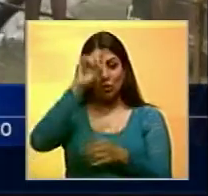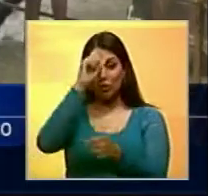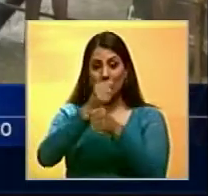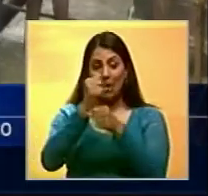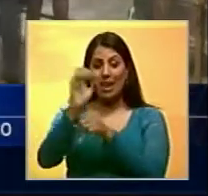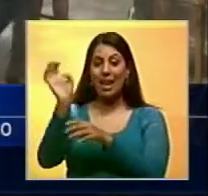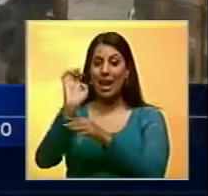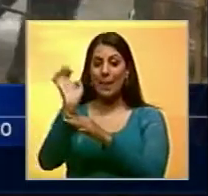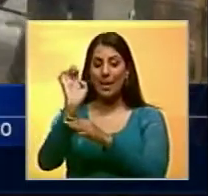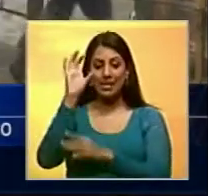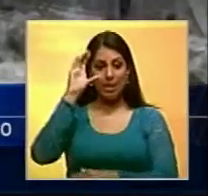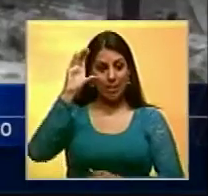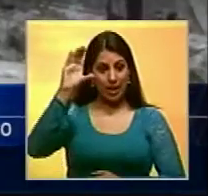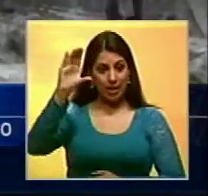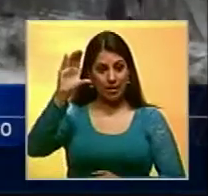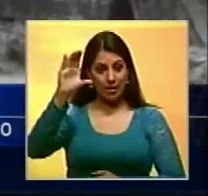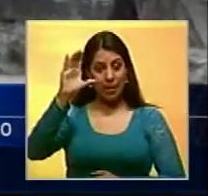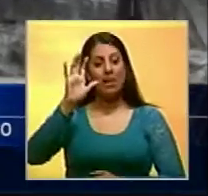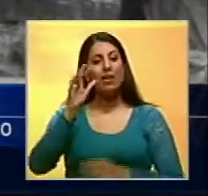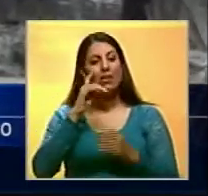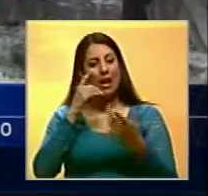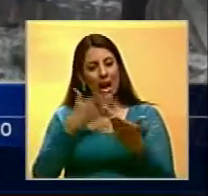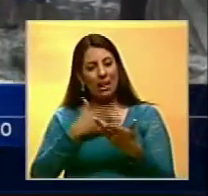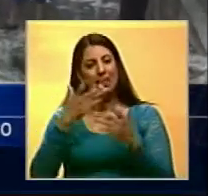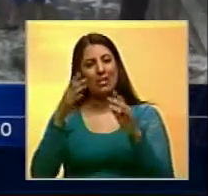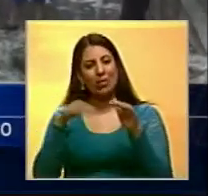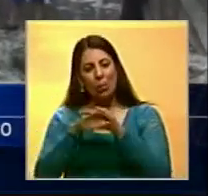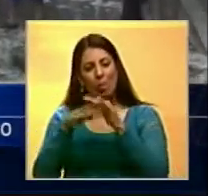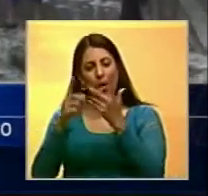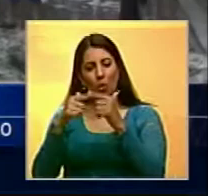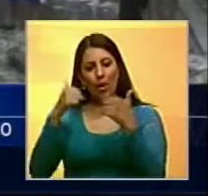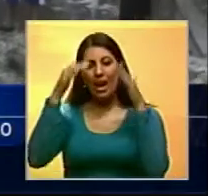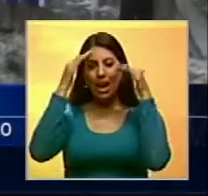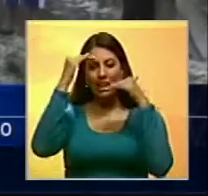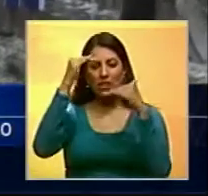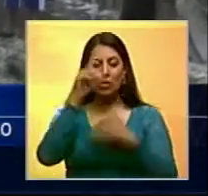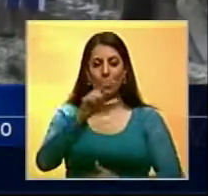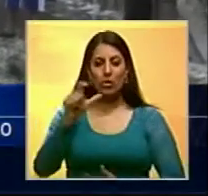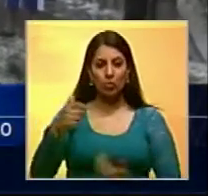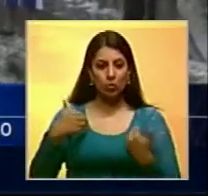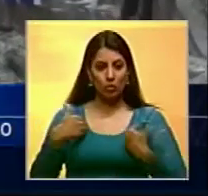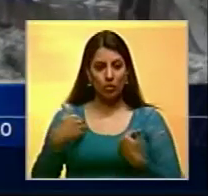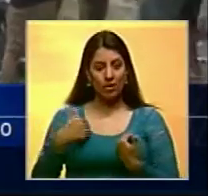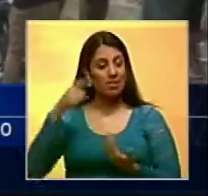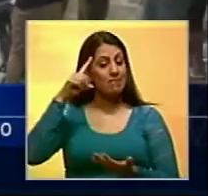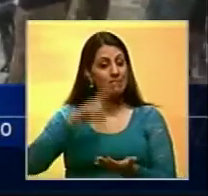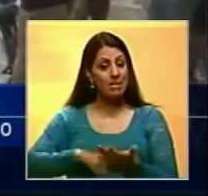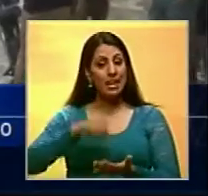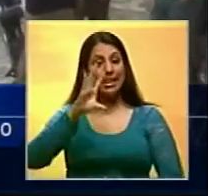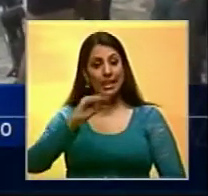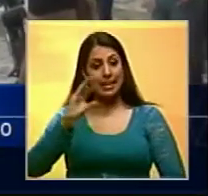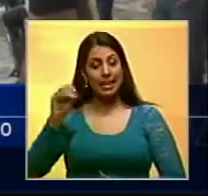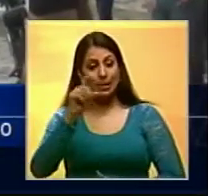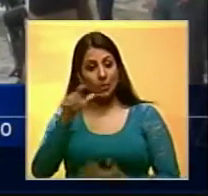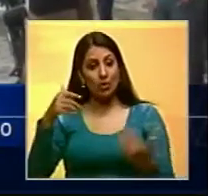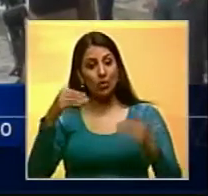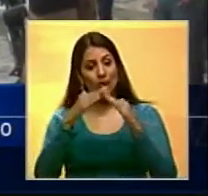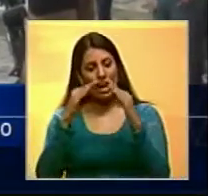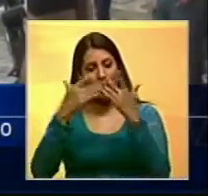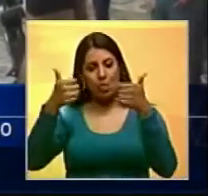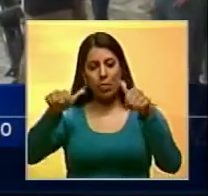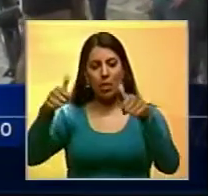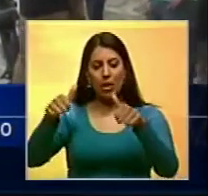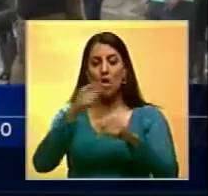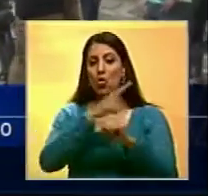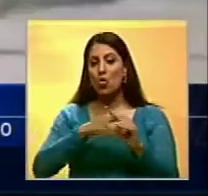Operaciones de Emergencia del país, que dispuso de varios albergues para atender a los afectados. 1.500 viviendas están inundadas